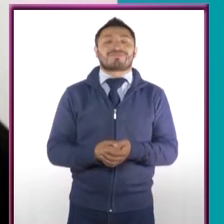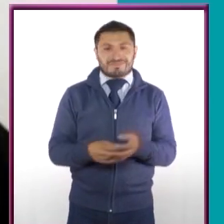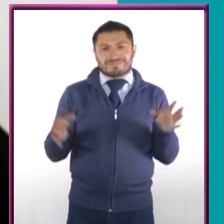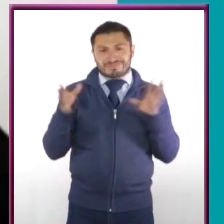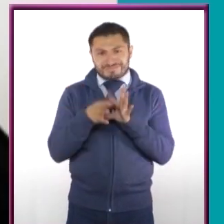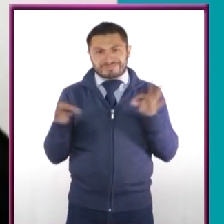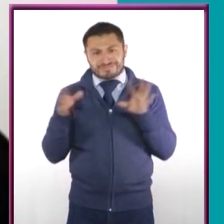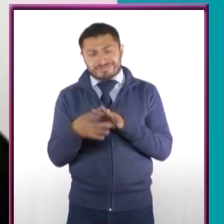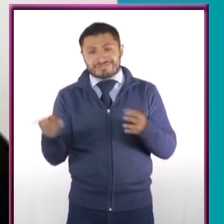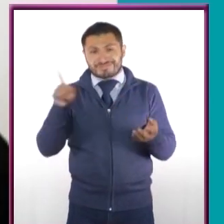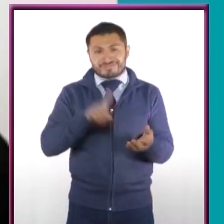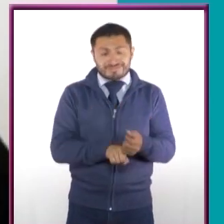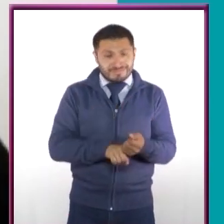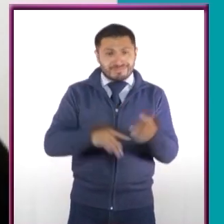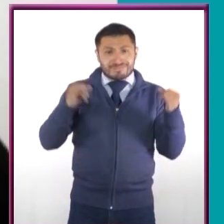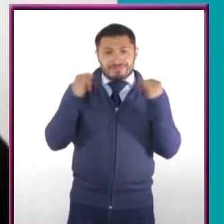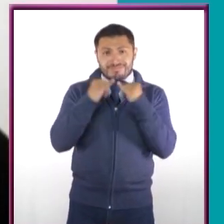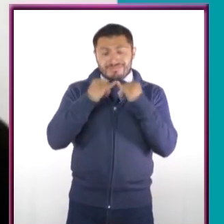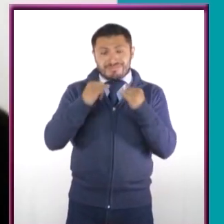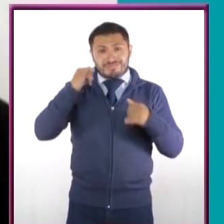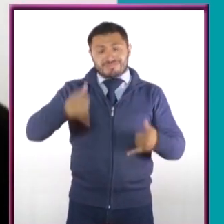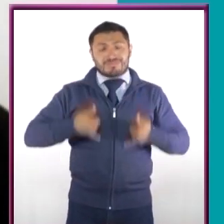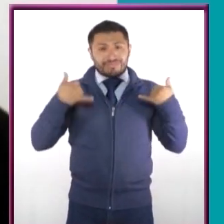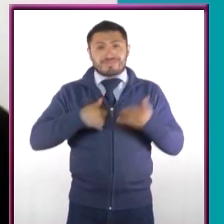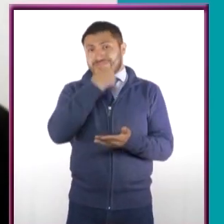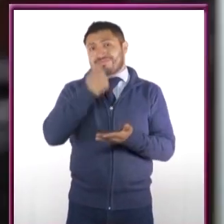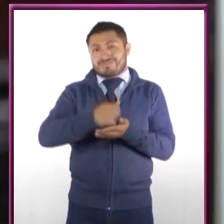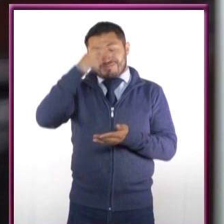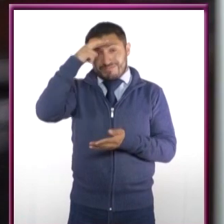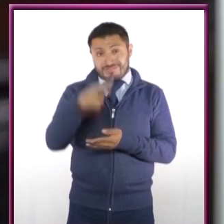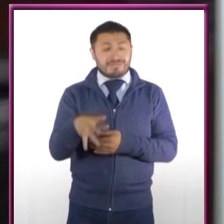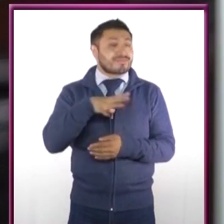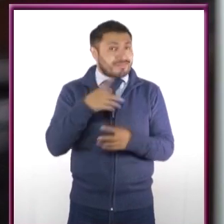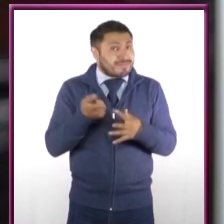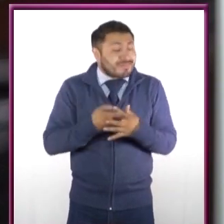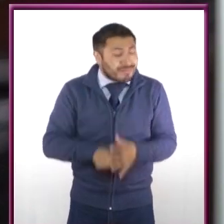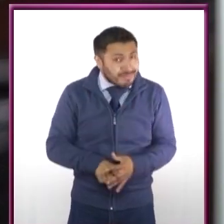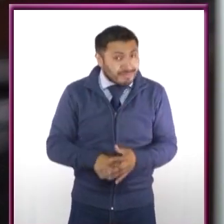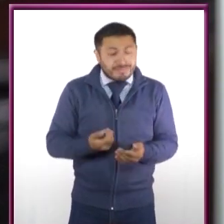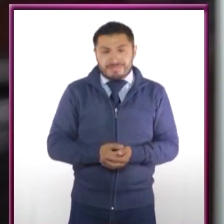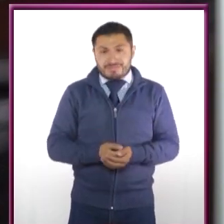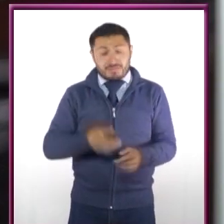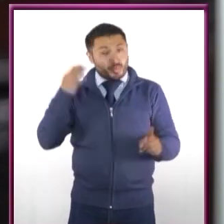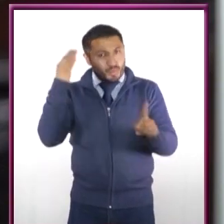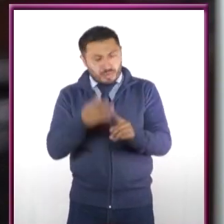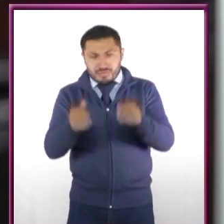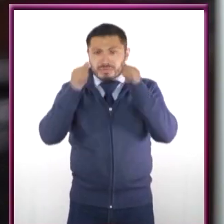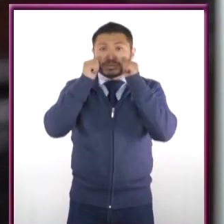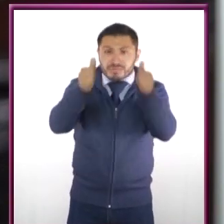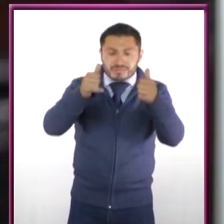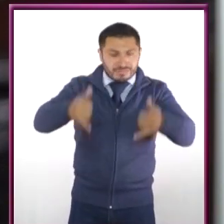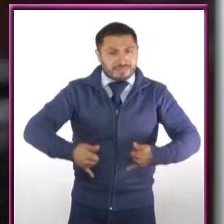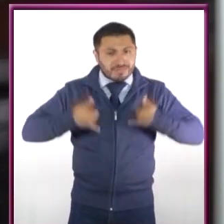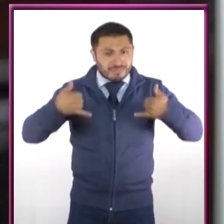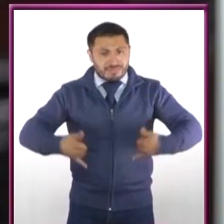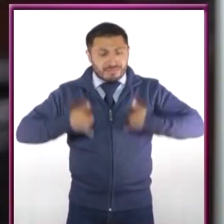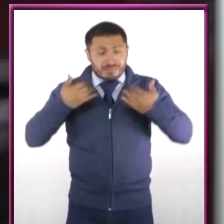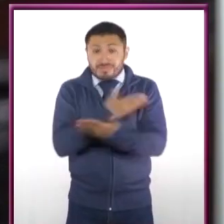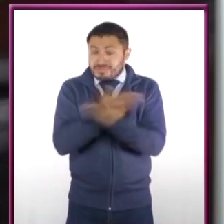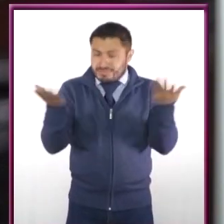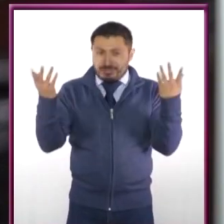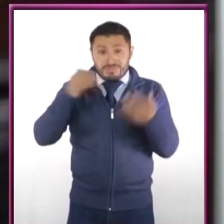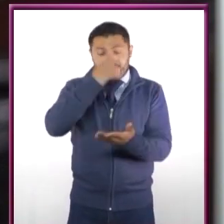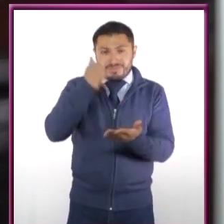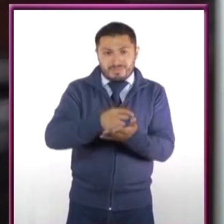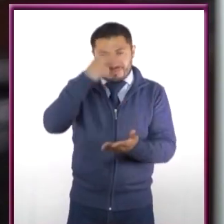que surge en el Instituto de la Juventud de la Ciudad de México y que tiene como finalidad atender a todas las personas jóvenes de la Ciudad